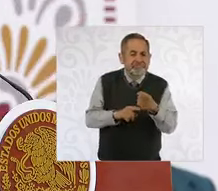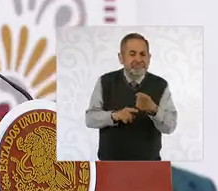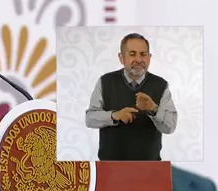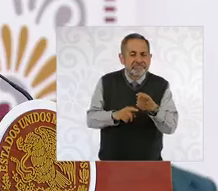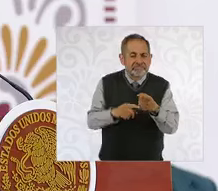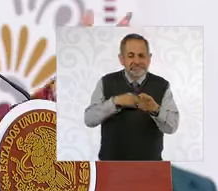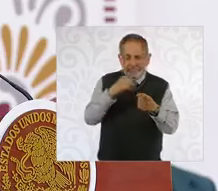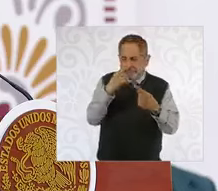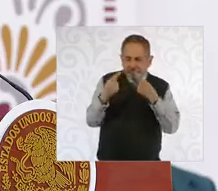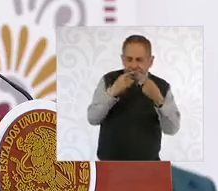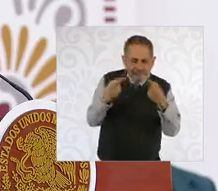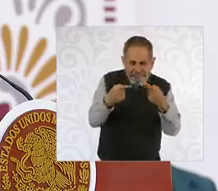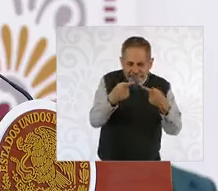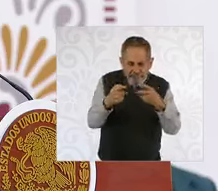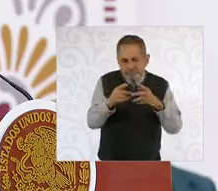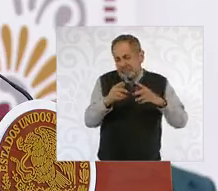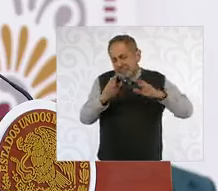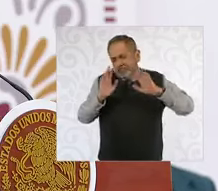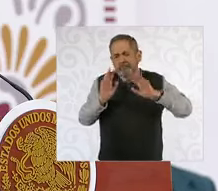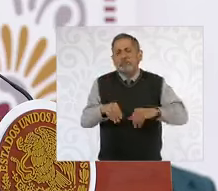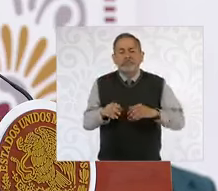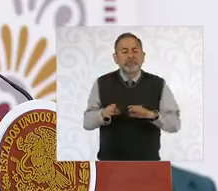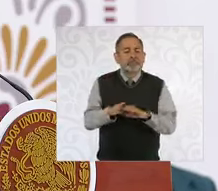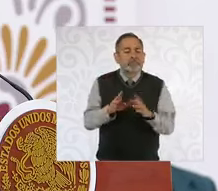digamos, discusiones filosóficas.